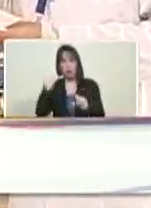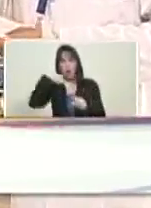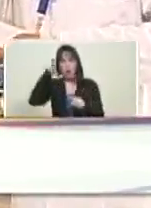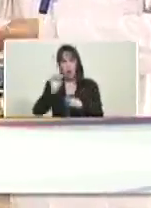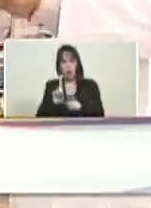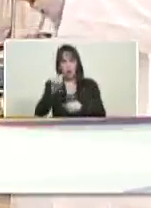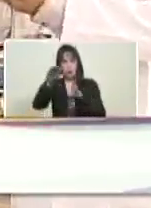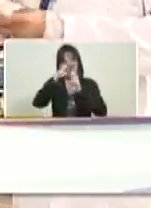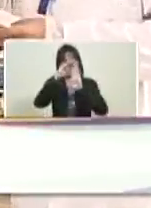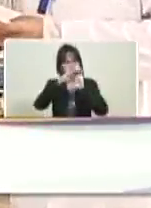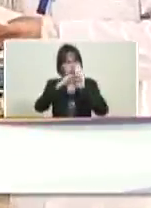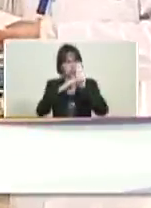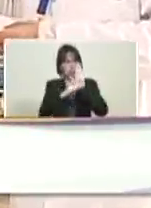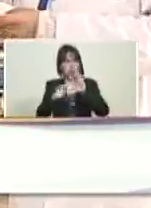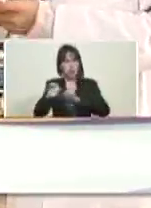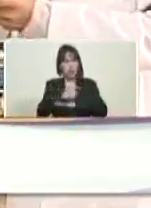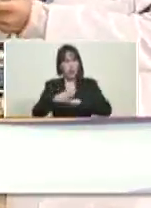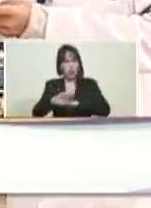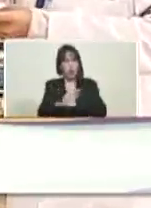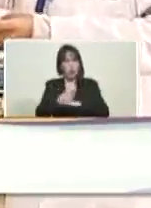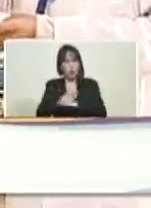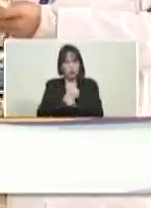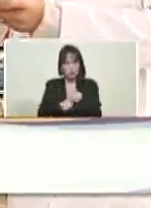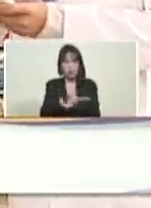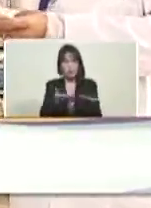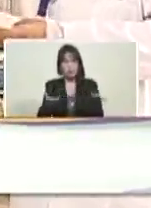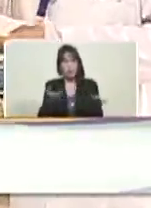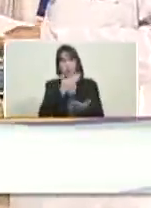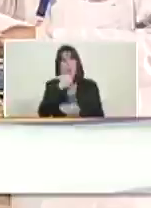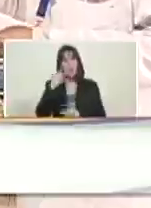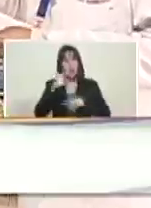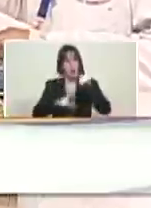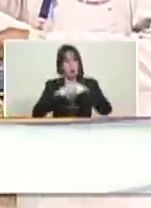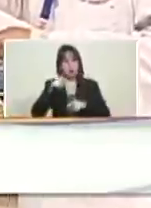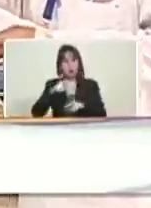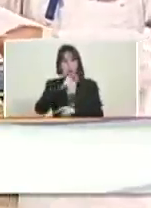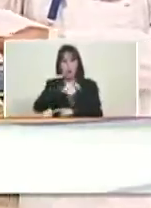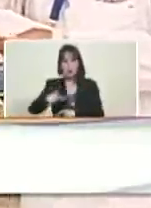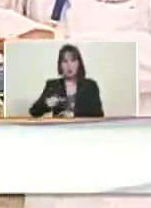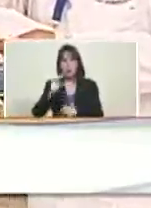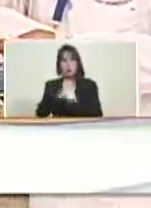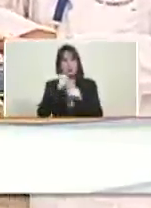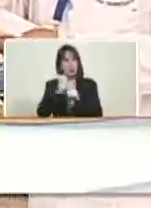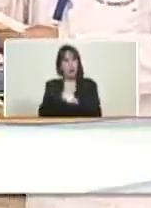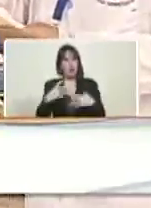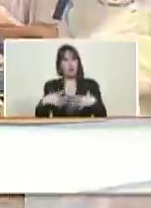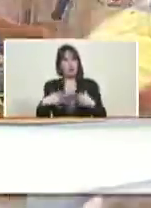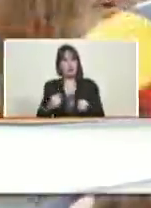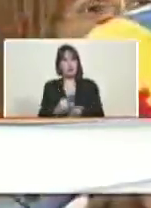línea de gobierno, un solo gobierno para beneficio de la clase trabajadora.